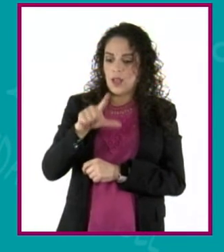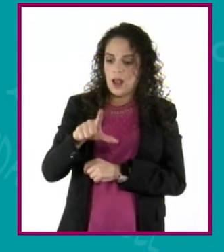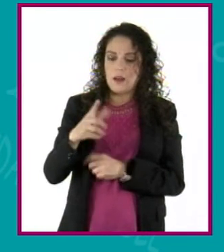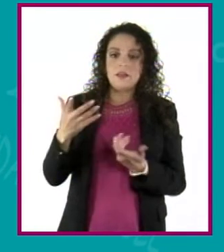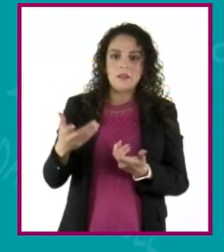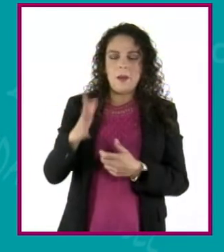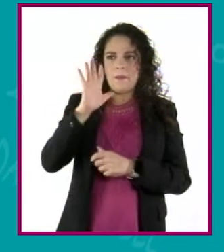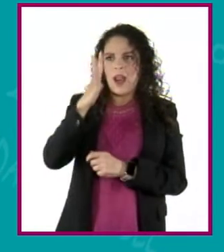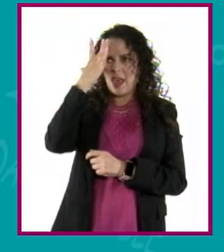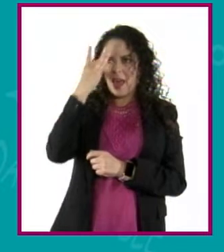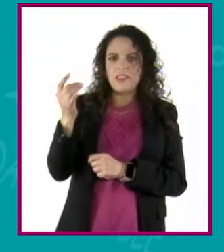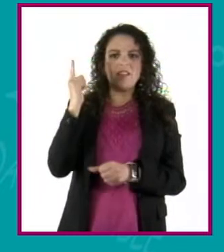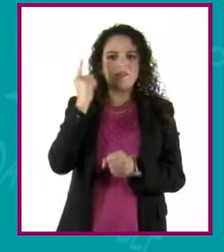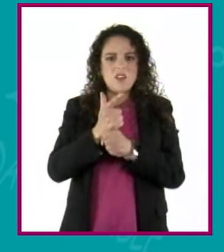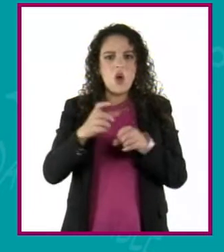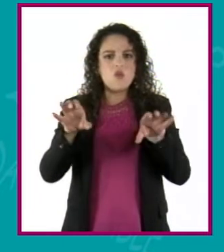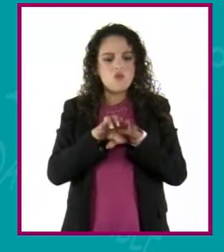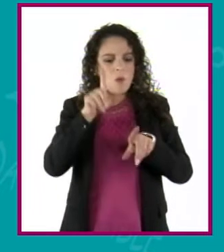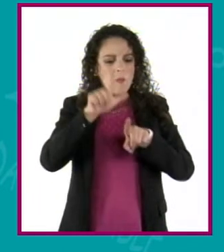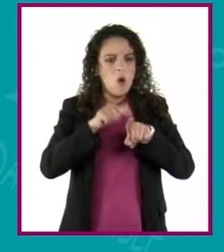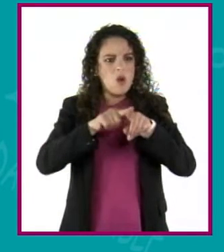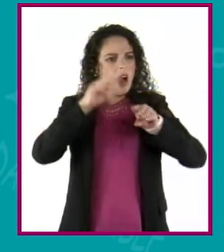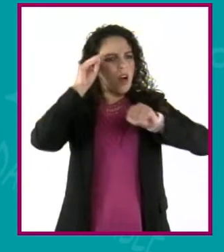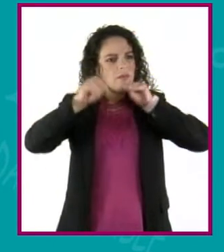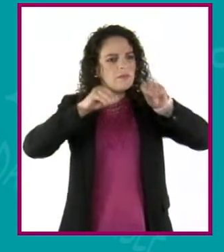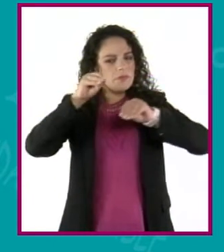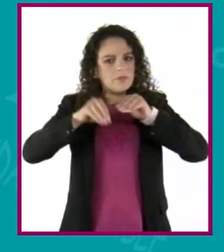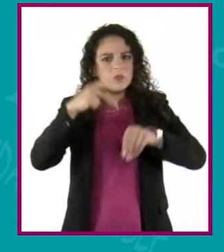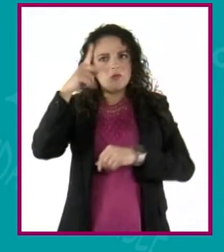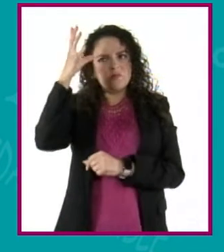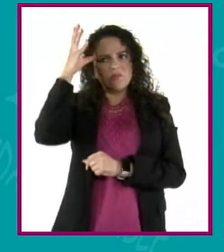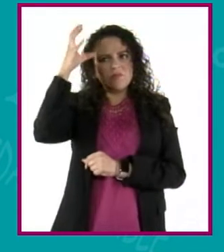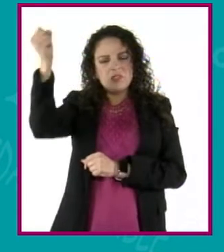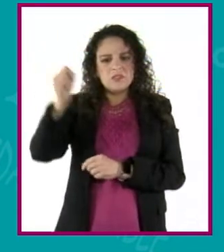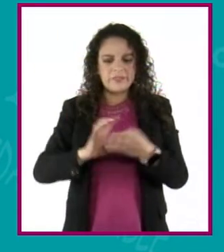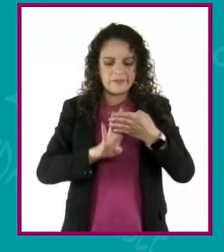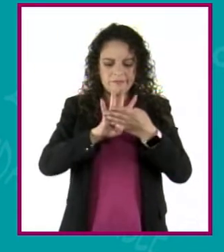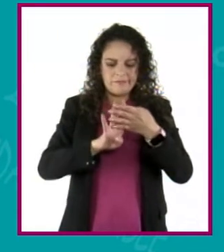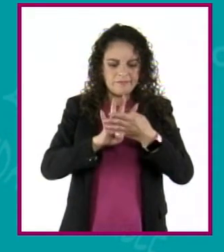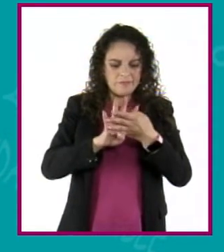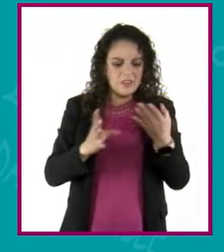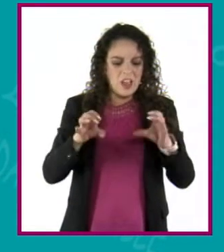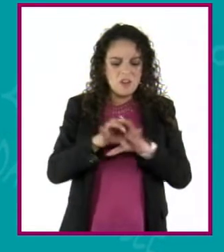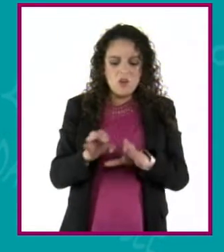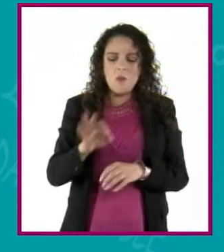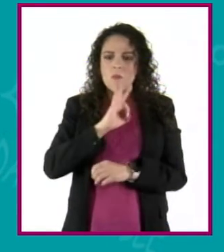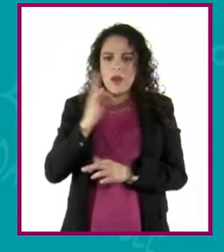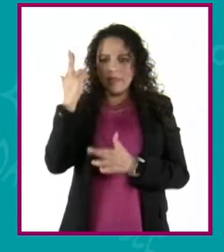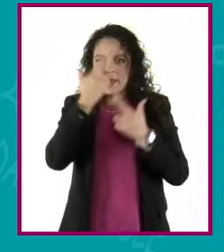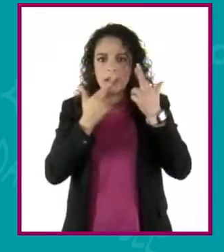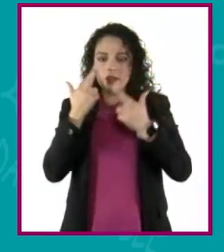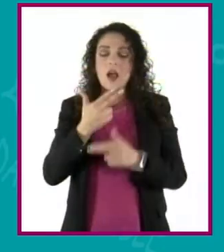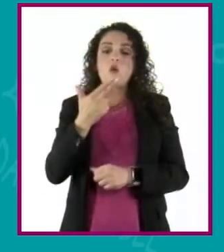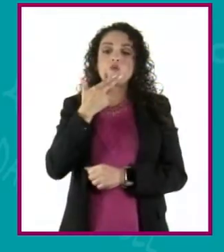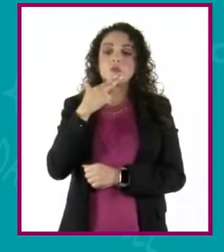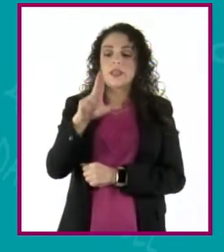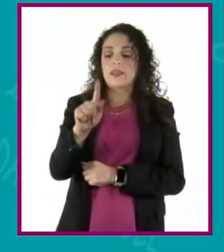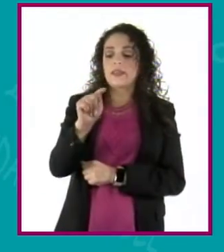de los rectángulos de colores en sus obras, conceptos topológicos y redes que pueden analizarse utilizando teoría de